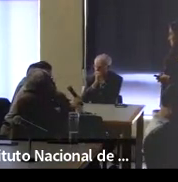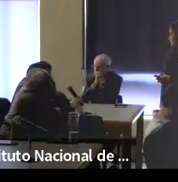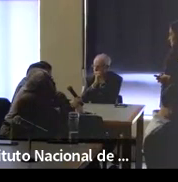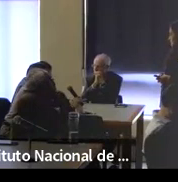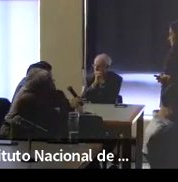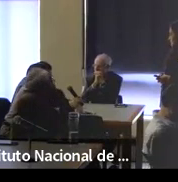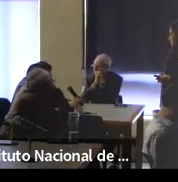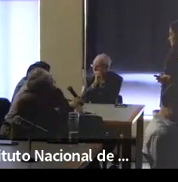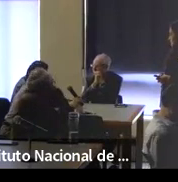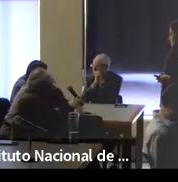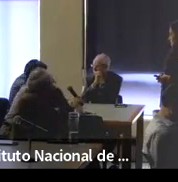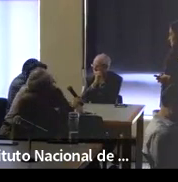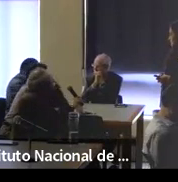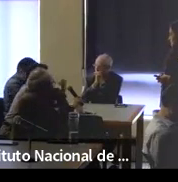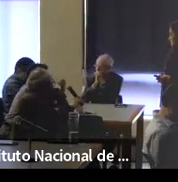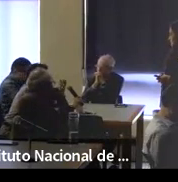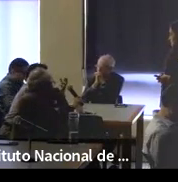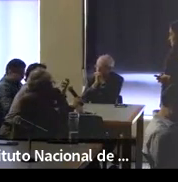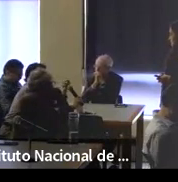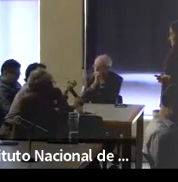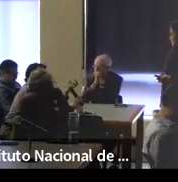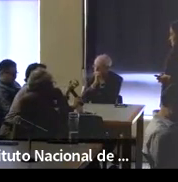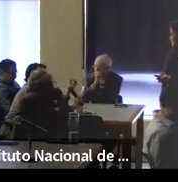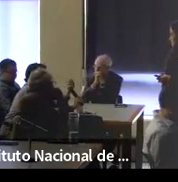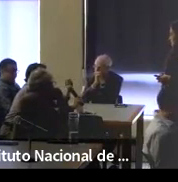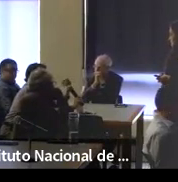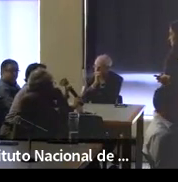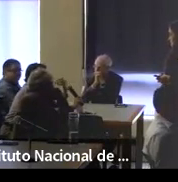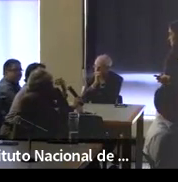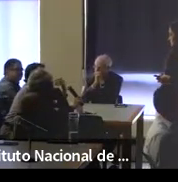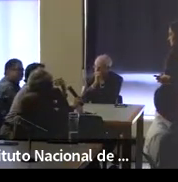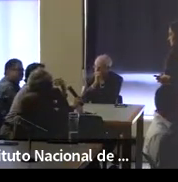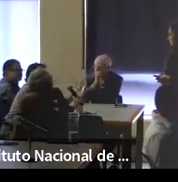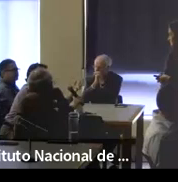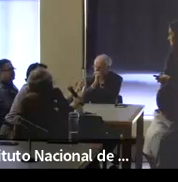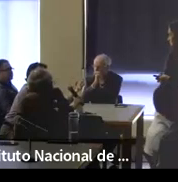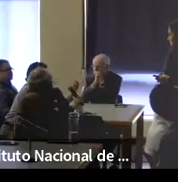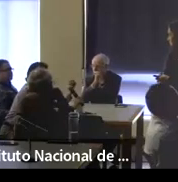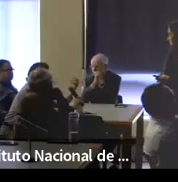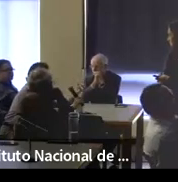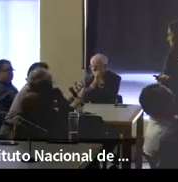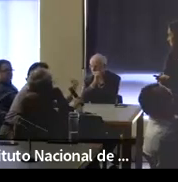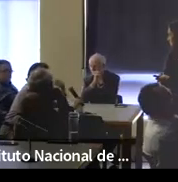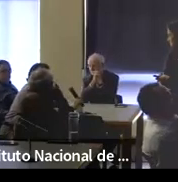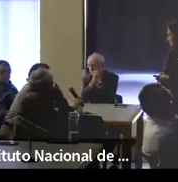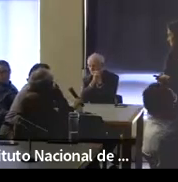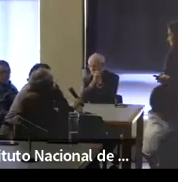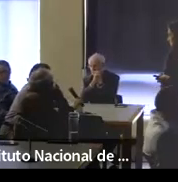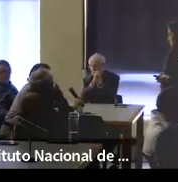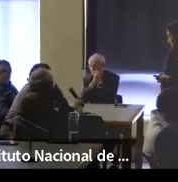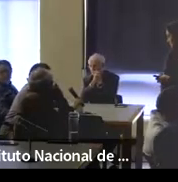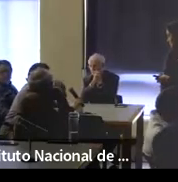este a veces sí pienso que no es ganar perder sino ganar Y tratar de que las sensaciones del que el que no